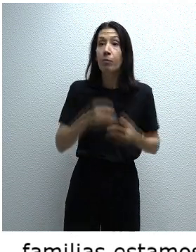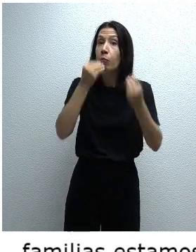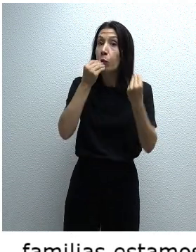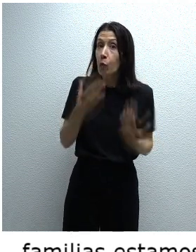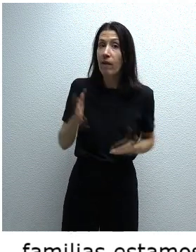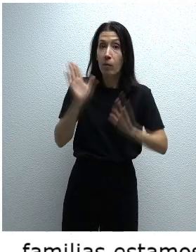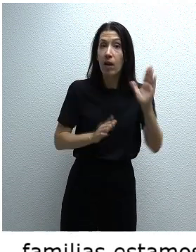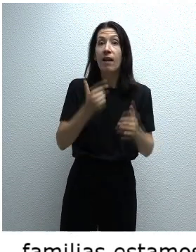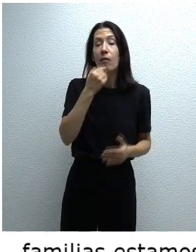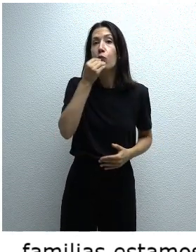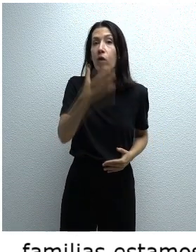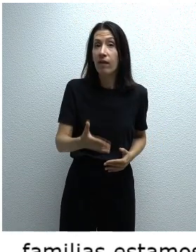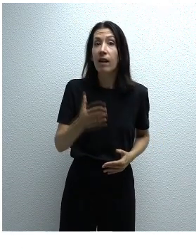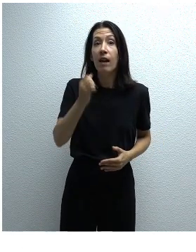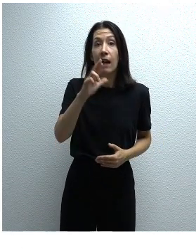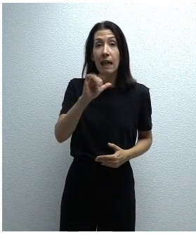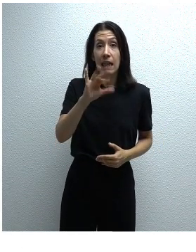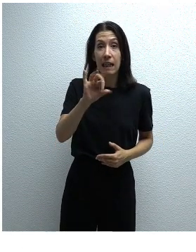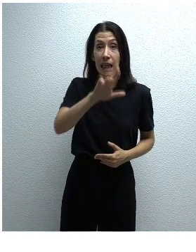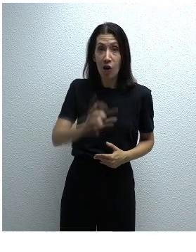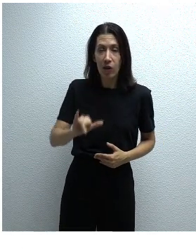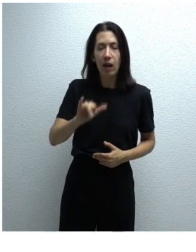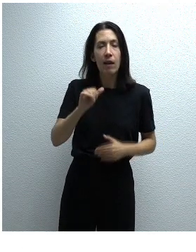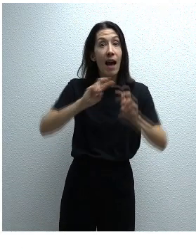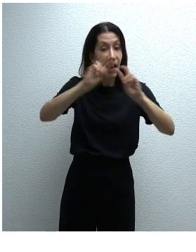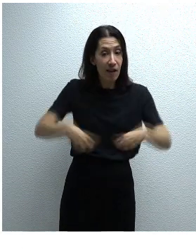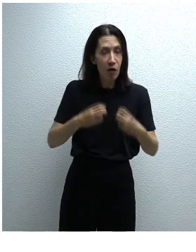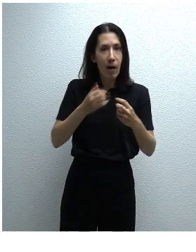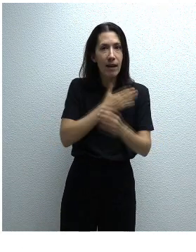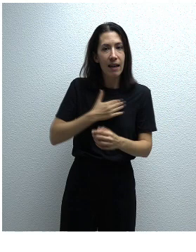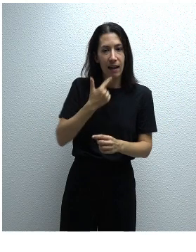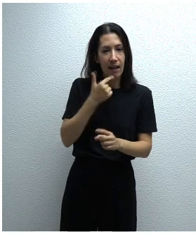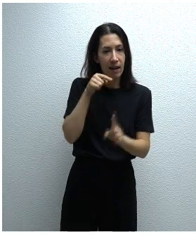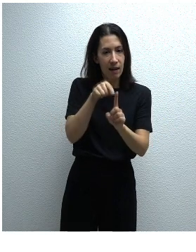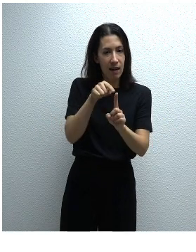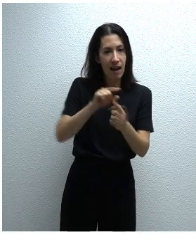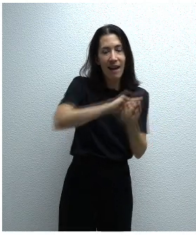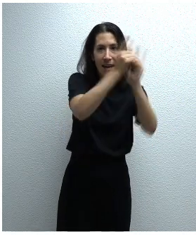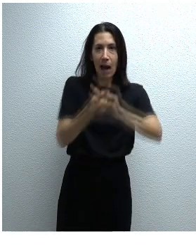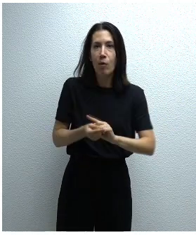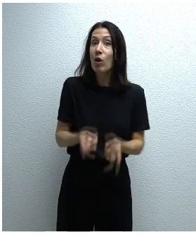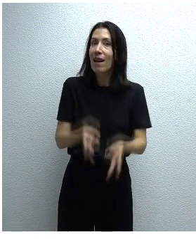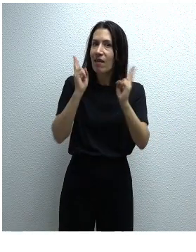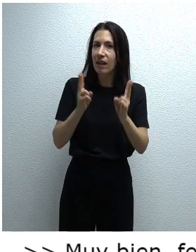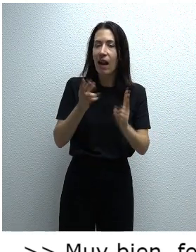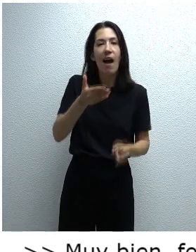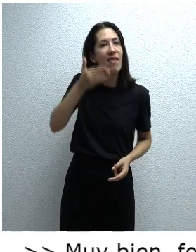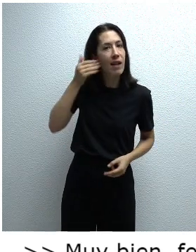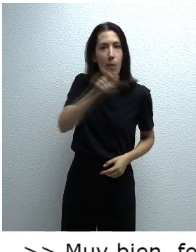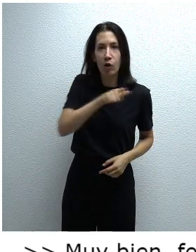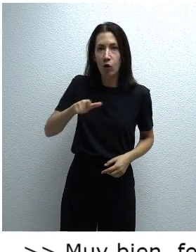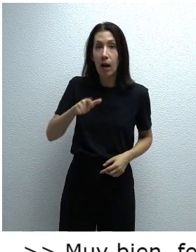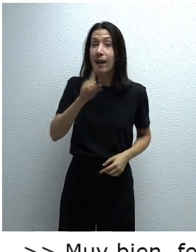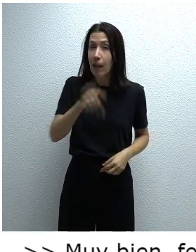Rodríguez Porrero, esta reforma supone un cambio de paradigma en la libertad y dignidad de todas las personas. ¿Se necesita un cambio en la sociedad para